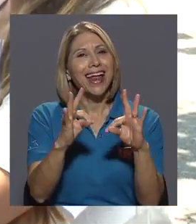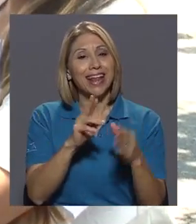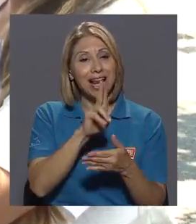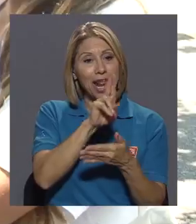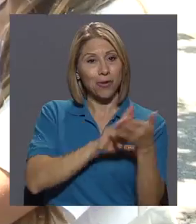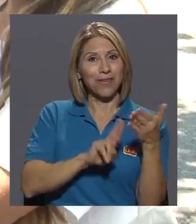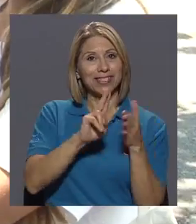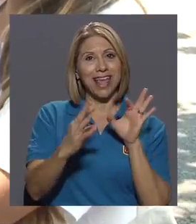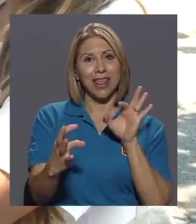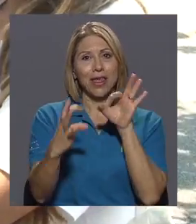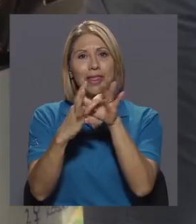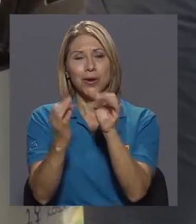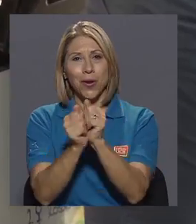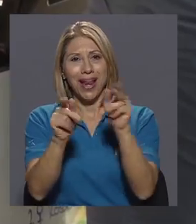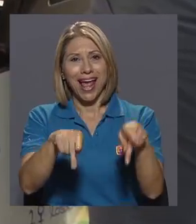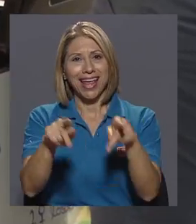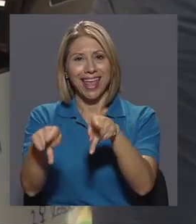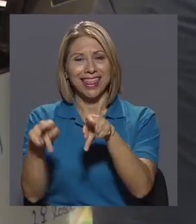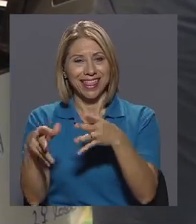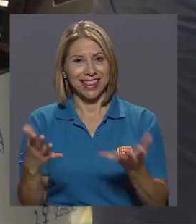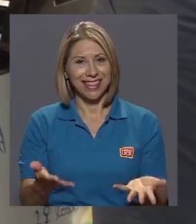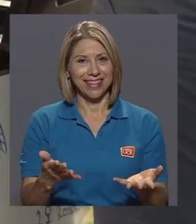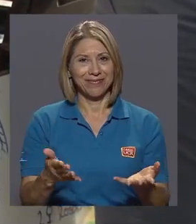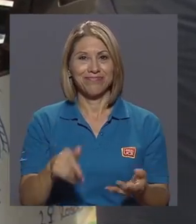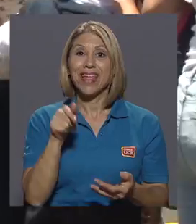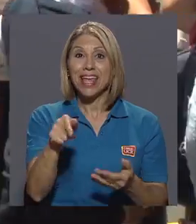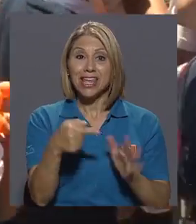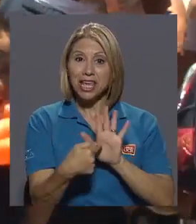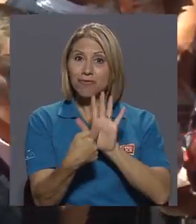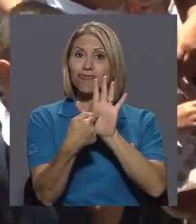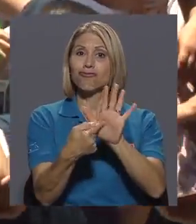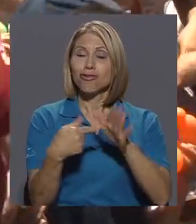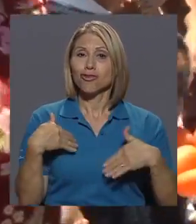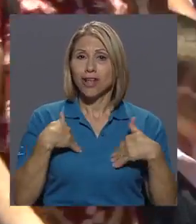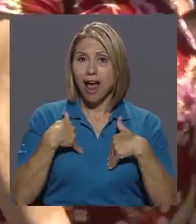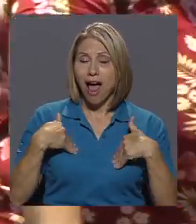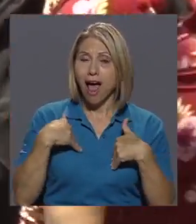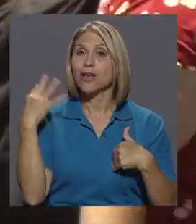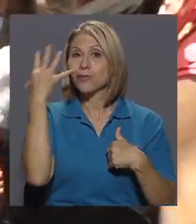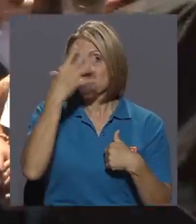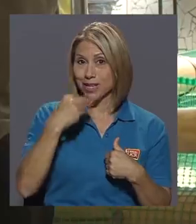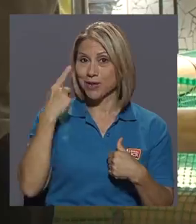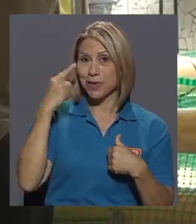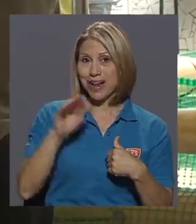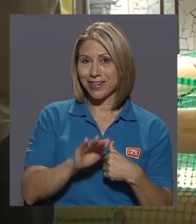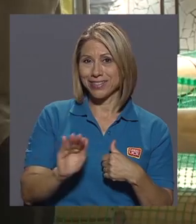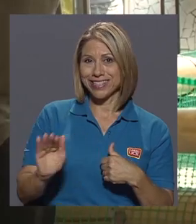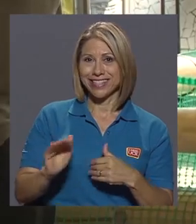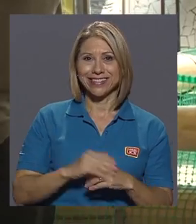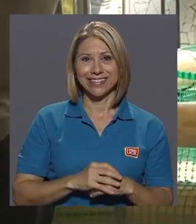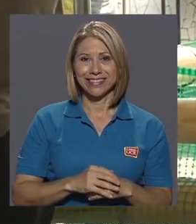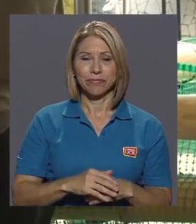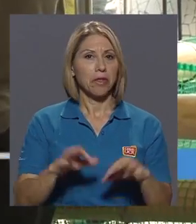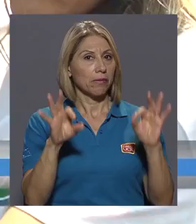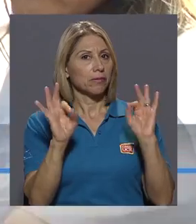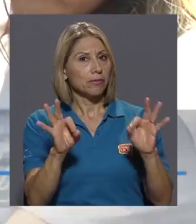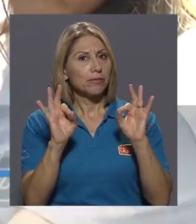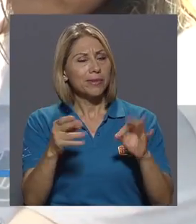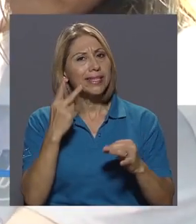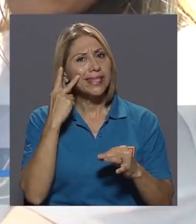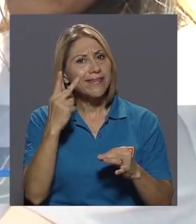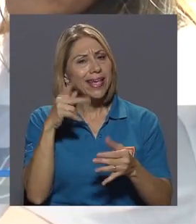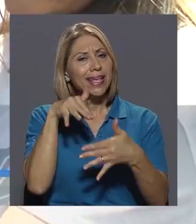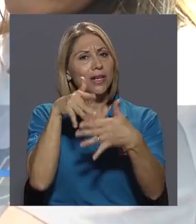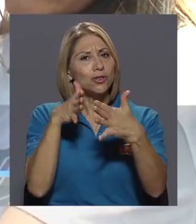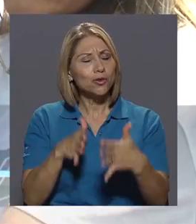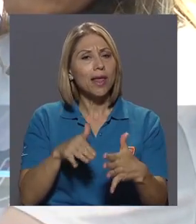U con el resto de la gente. Y esta forma de sacar a los animales y todo es bastante atractivo para los chiquitos. Me parece muy bien porque se ve el esfuerzo que